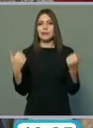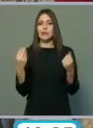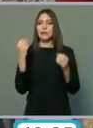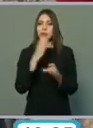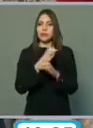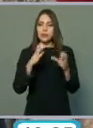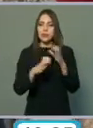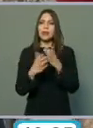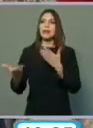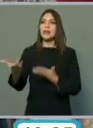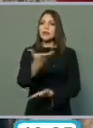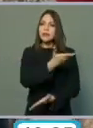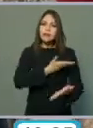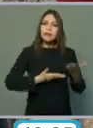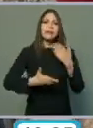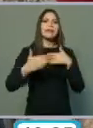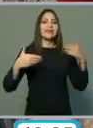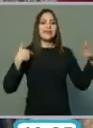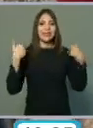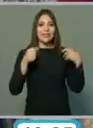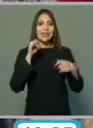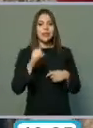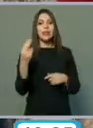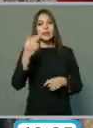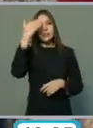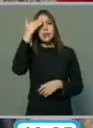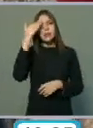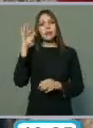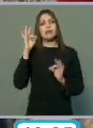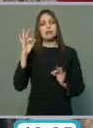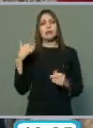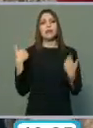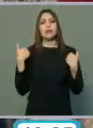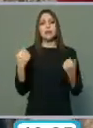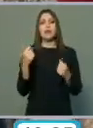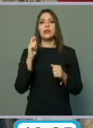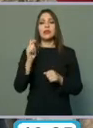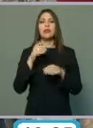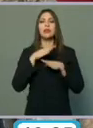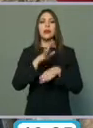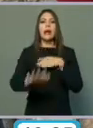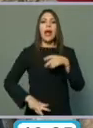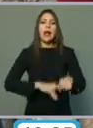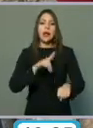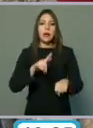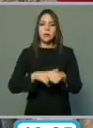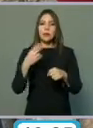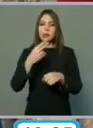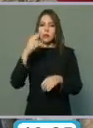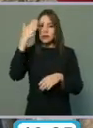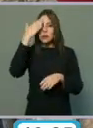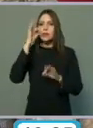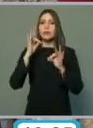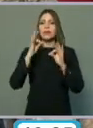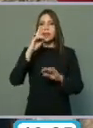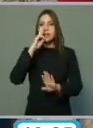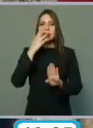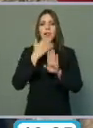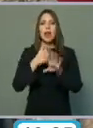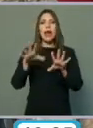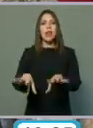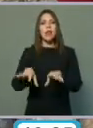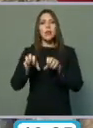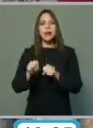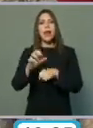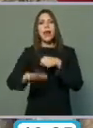compartir, pero también de ser conscientes con los animales de compañía. Acompáñenos a conocer más sobre la adopción responsable de animales, de perros